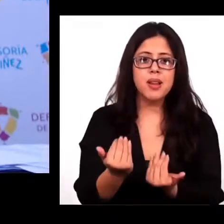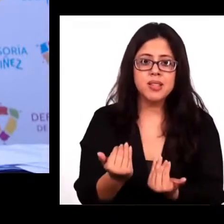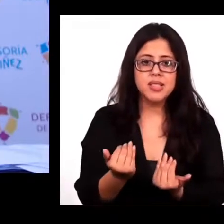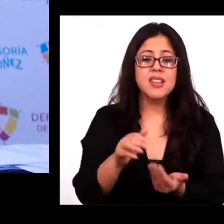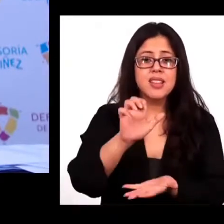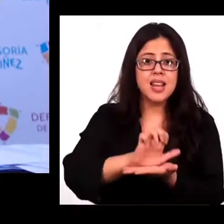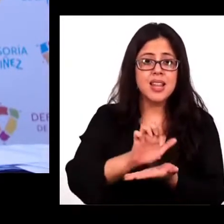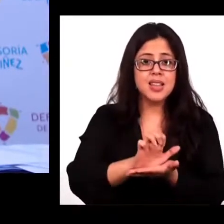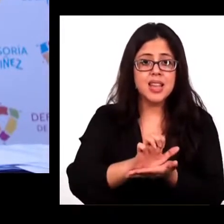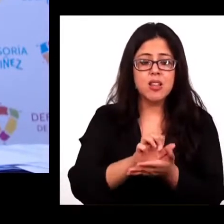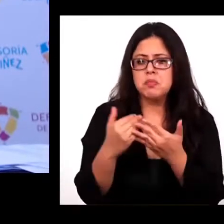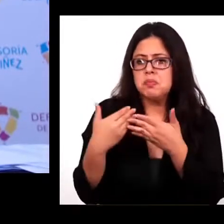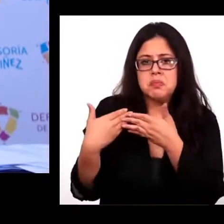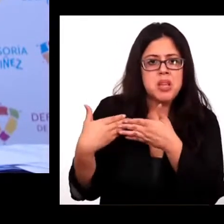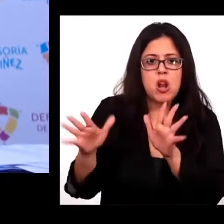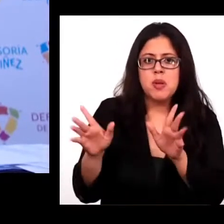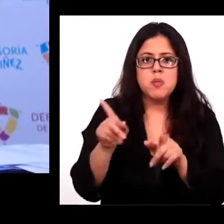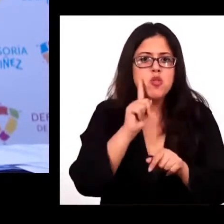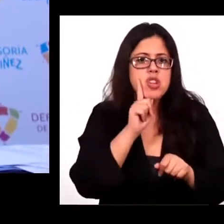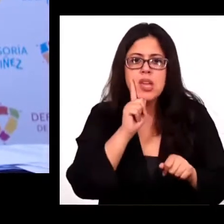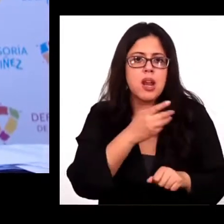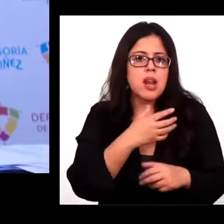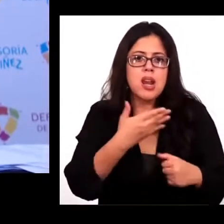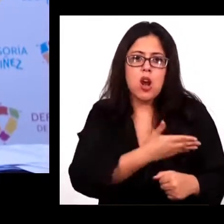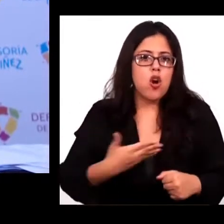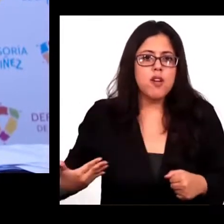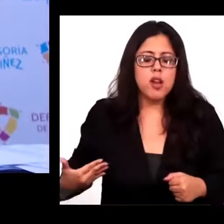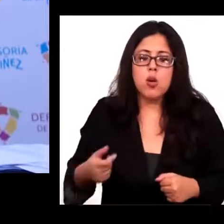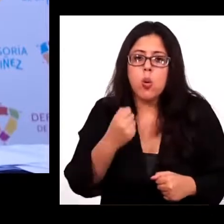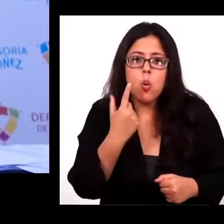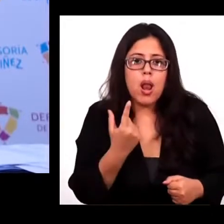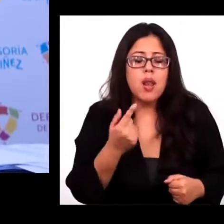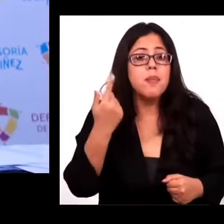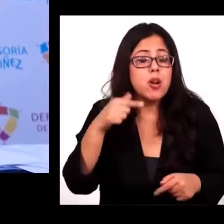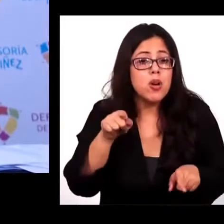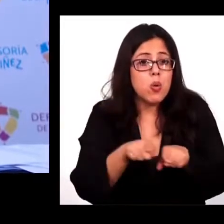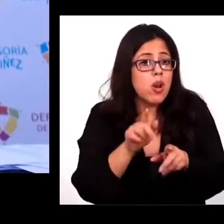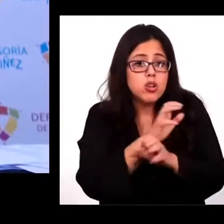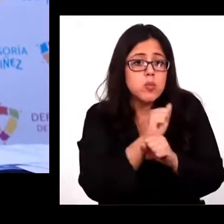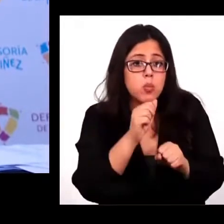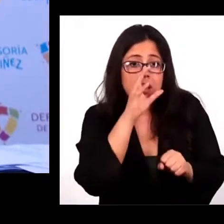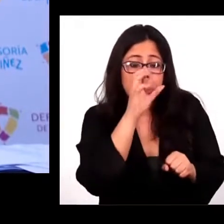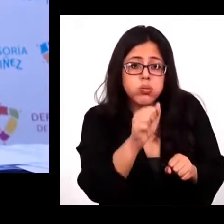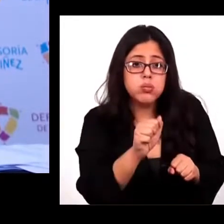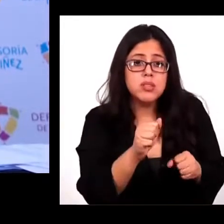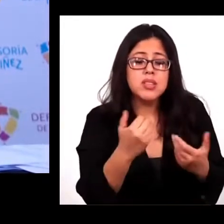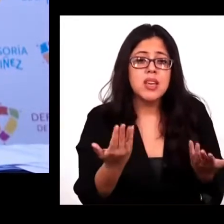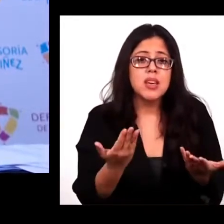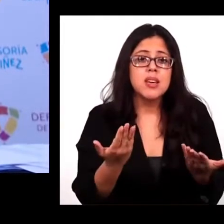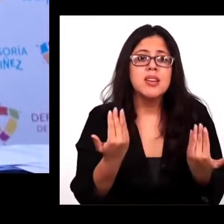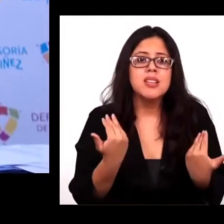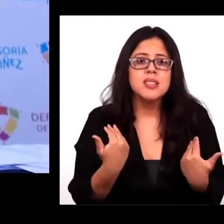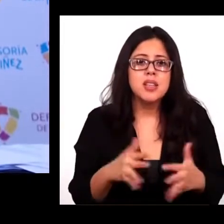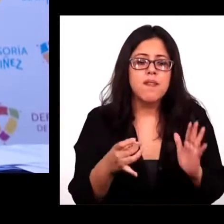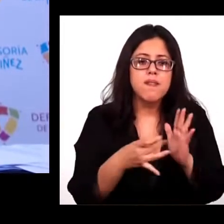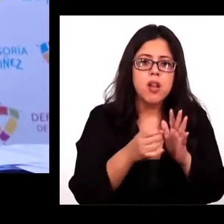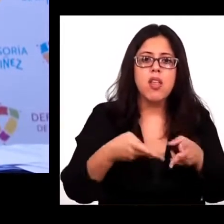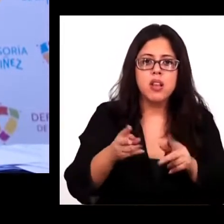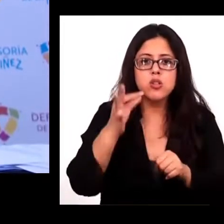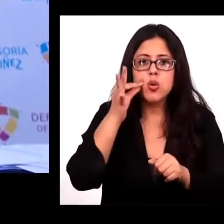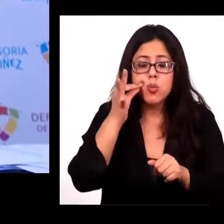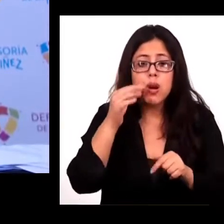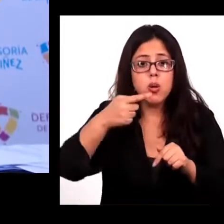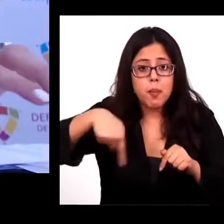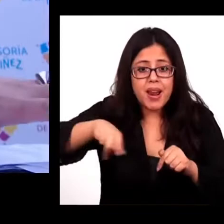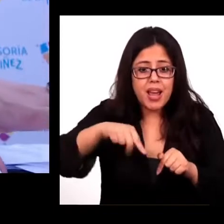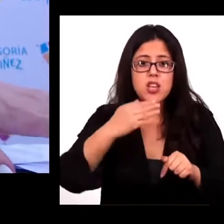Estado, independiente de quién sea que gobierne, entienda que no resulta tolerable violar los derechos humanos de este grupo de la población y tampoco resulta